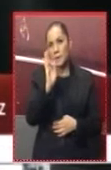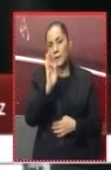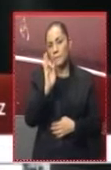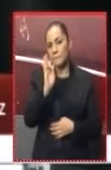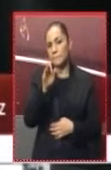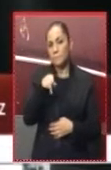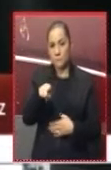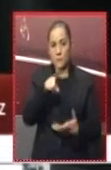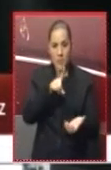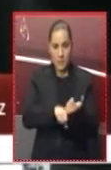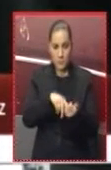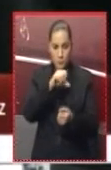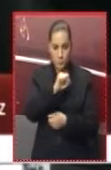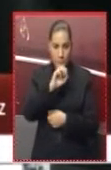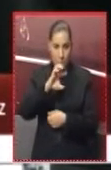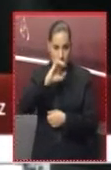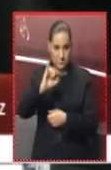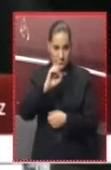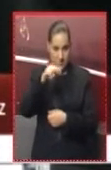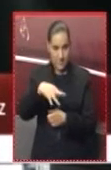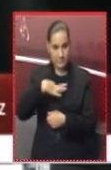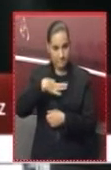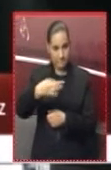parte de la Suprema Corte de Justicia de la Nación,